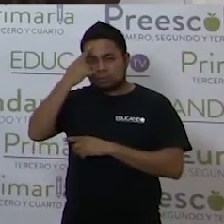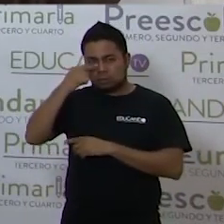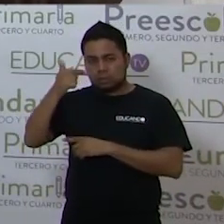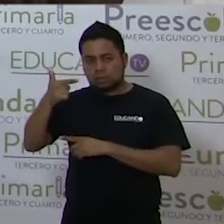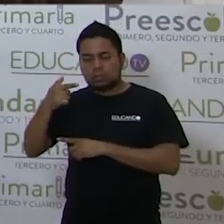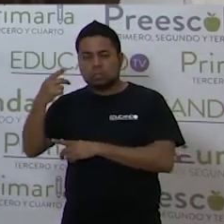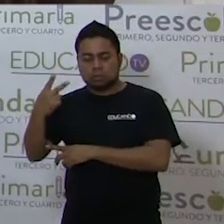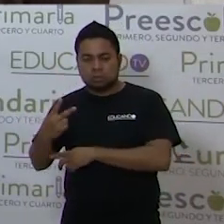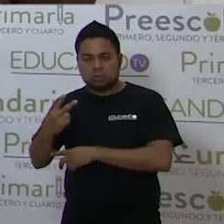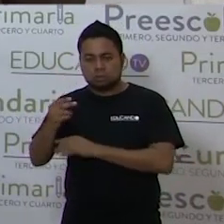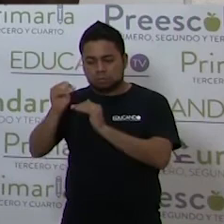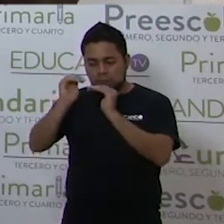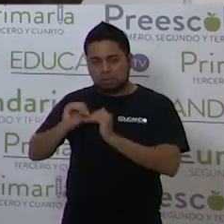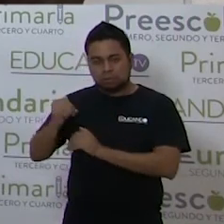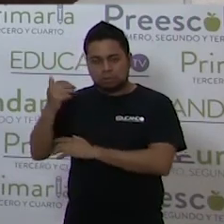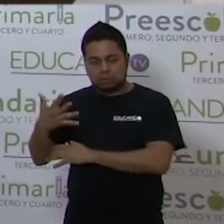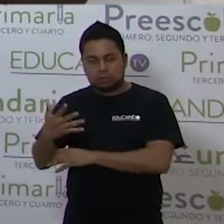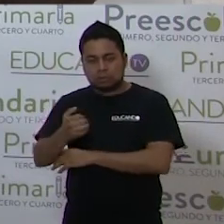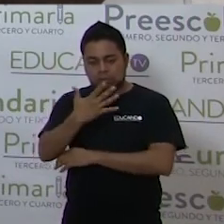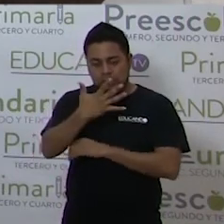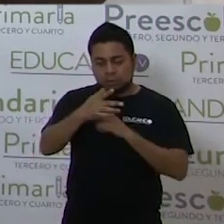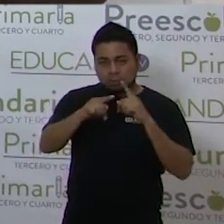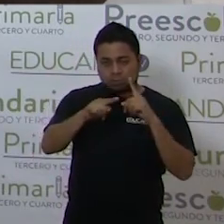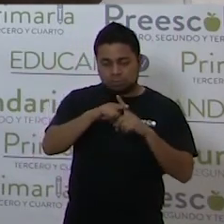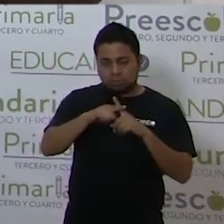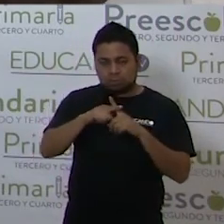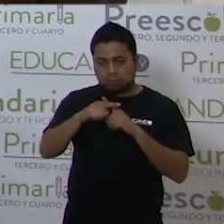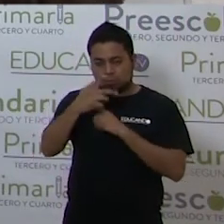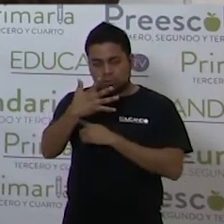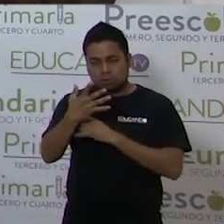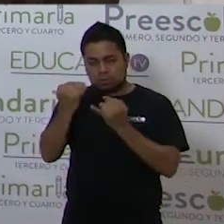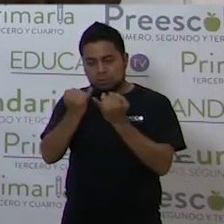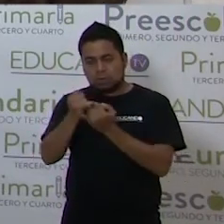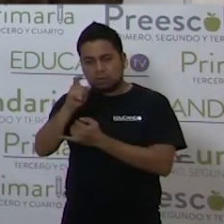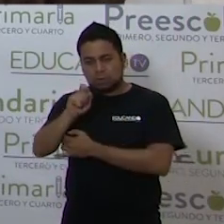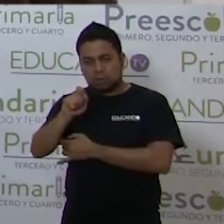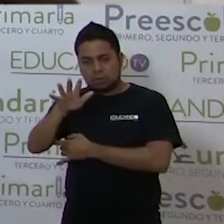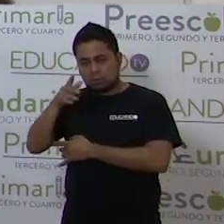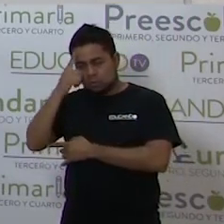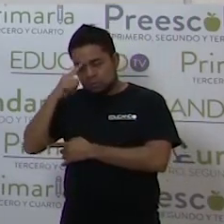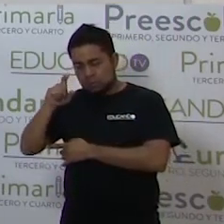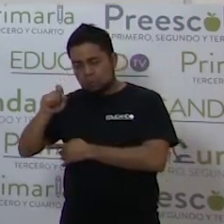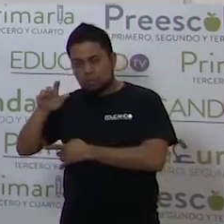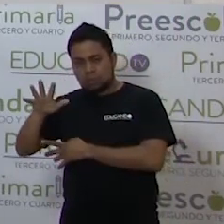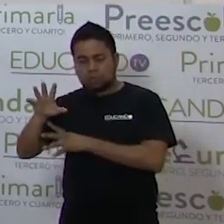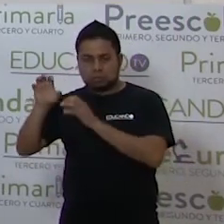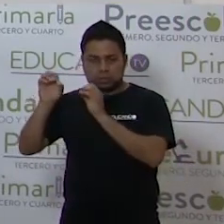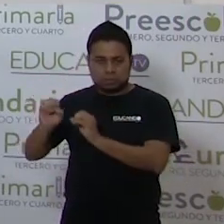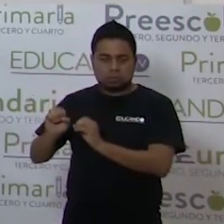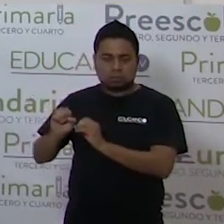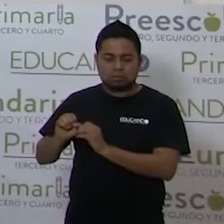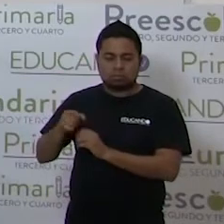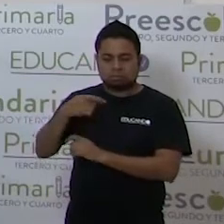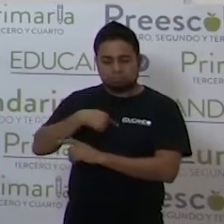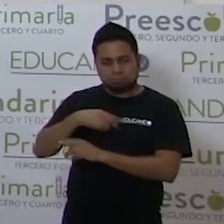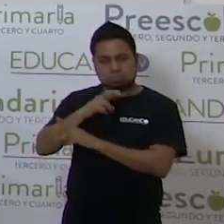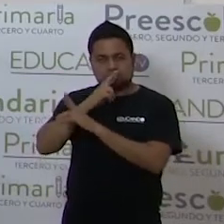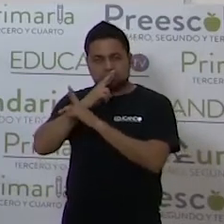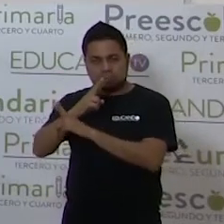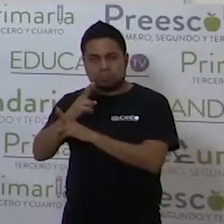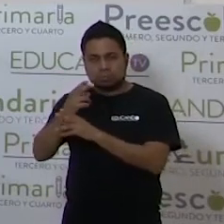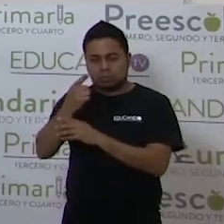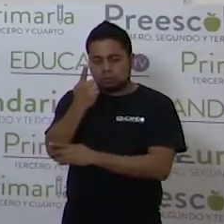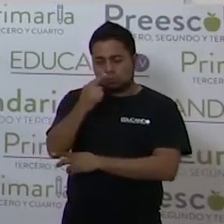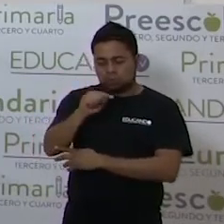y bajamos el 5 5 por 5 25 para 25 0 entonces nuestro resultado es